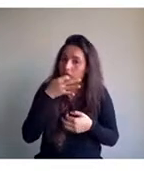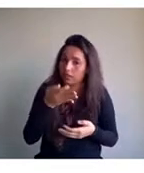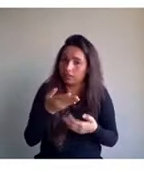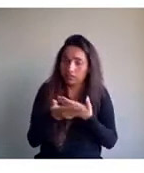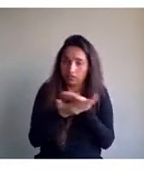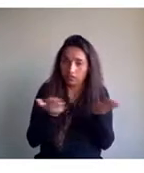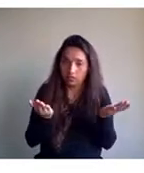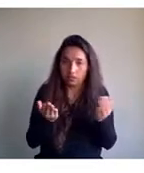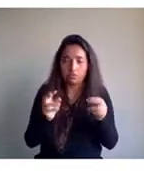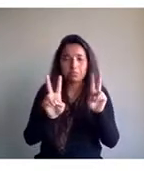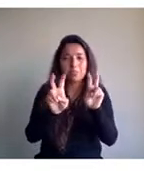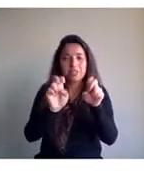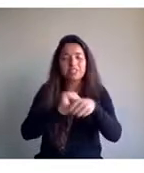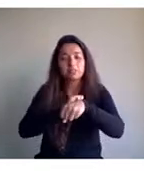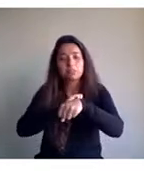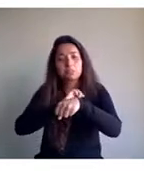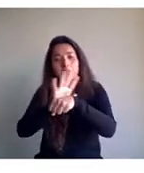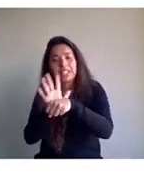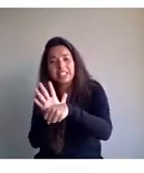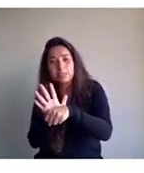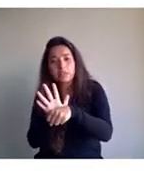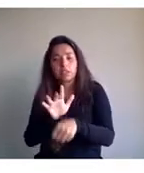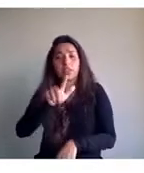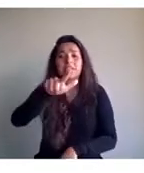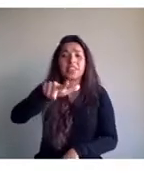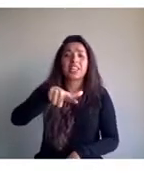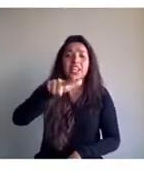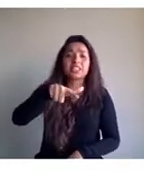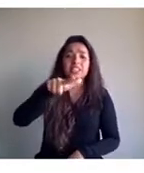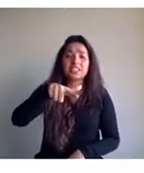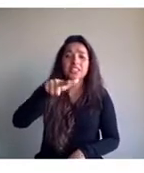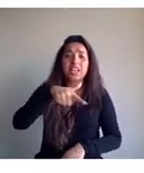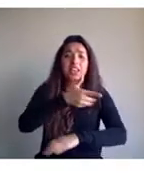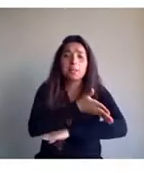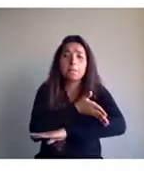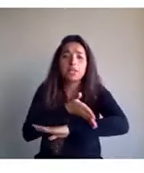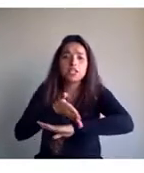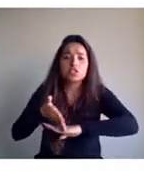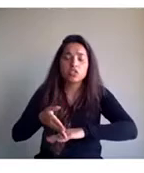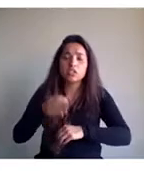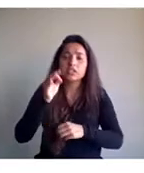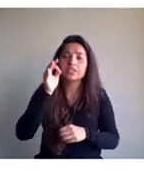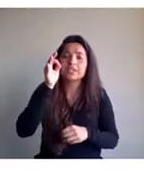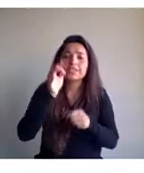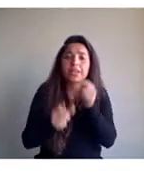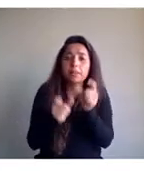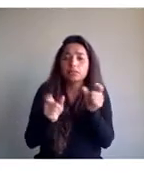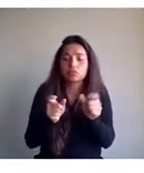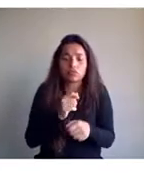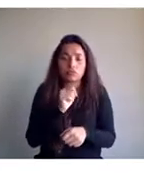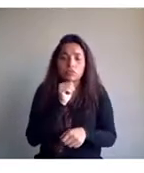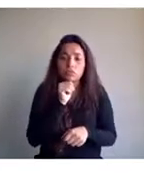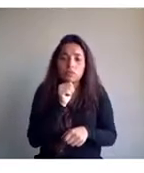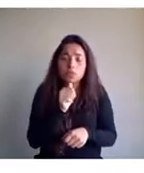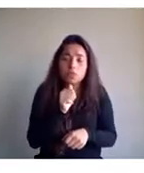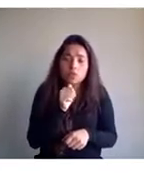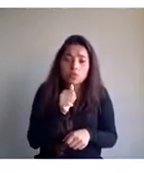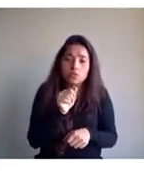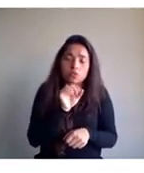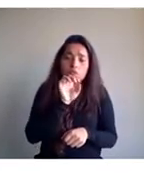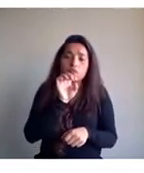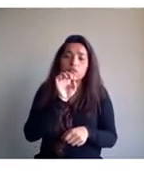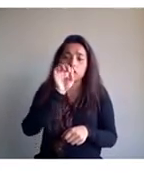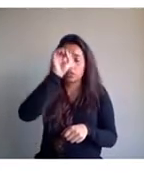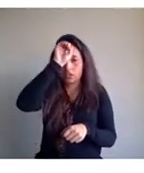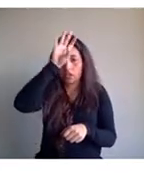pandemia va a haber 17 millones de pobres incluso por cuenta de la pandemia va a haber más de 5 millones de